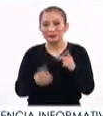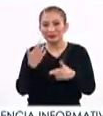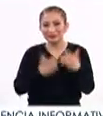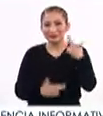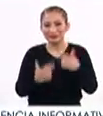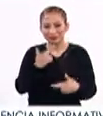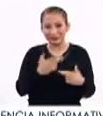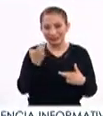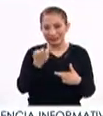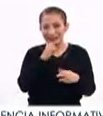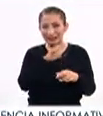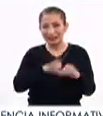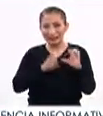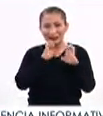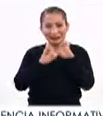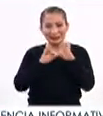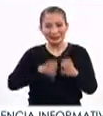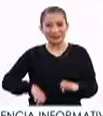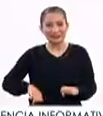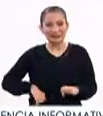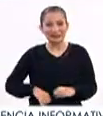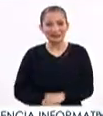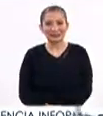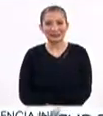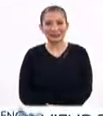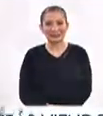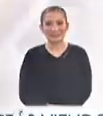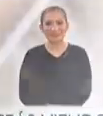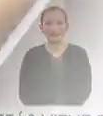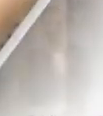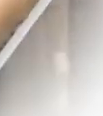y regresamos con esta interesante charla. No se vayan.